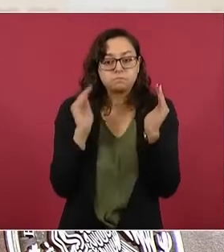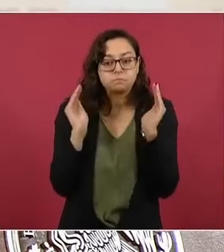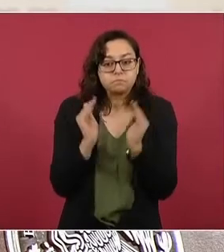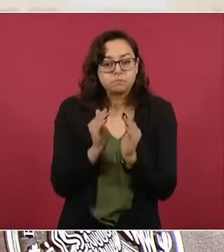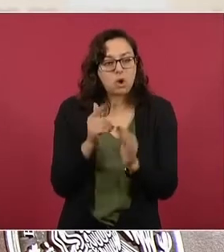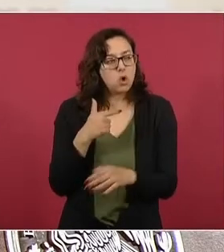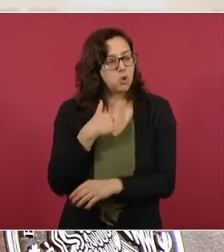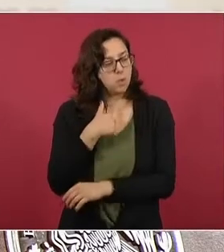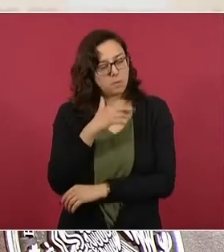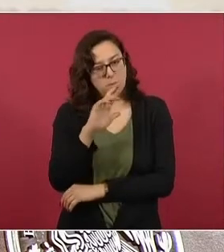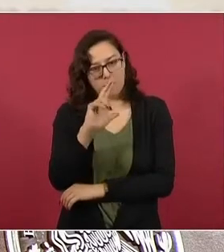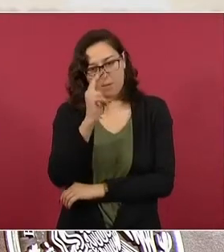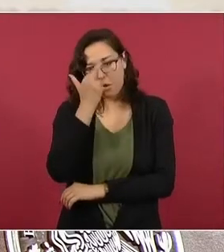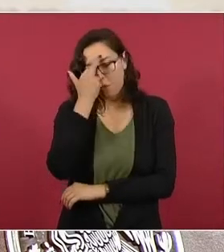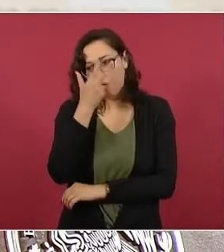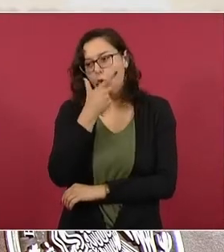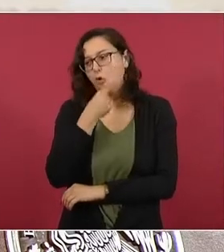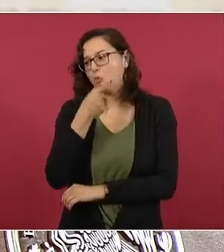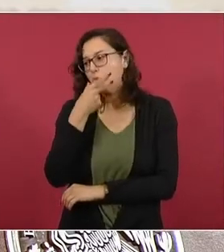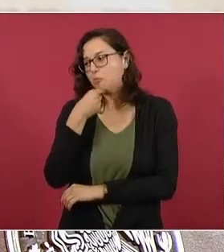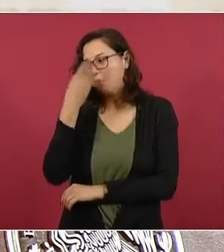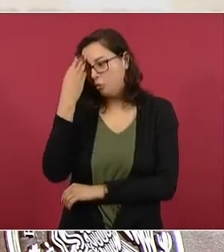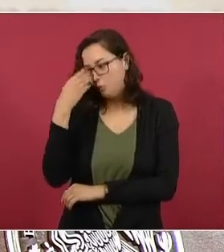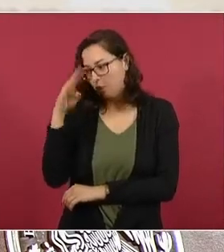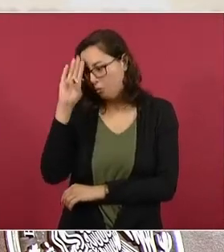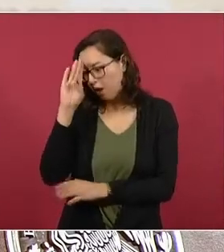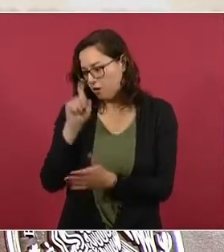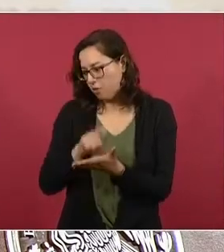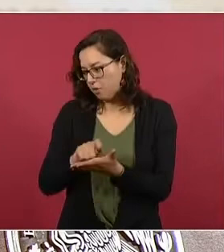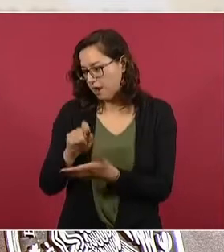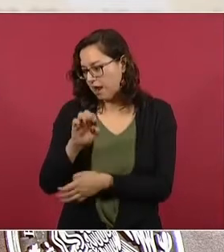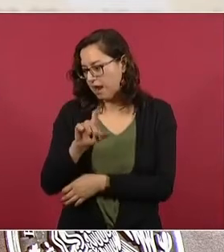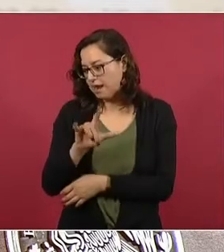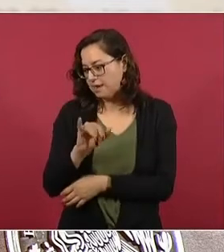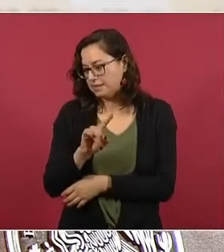el gran escritor cubano, que su hijo también, Eliseo